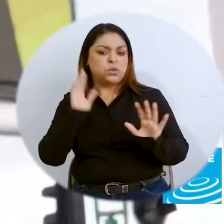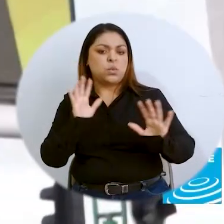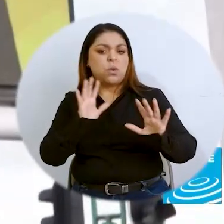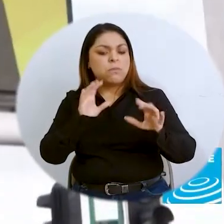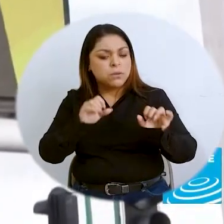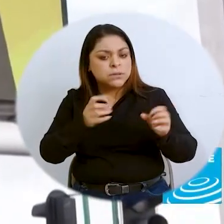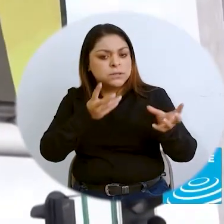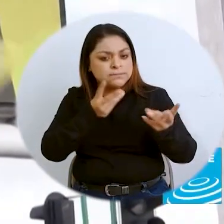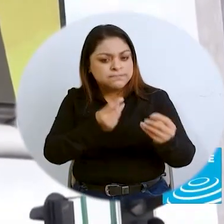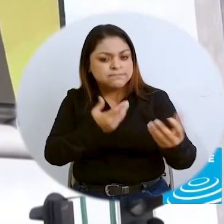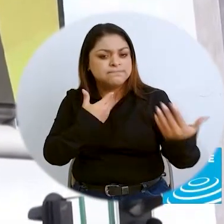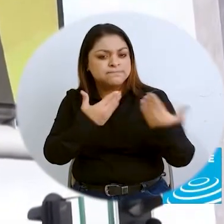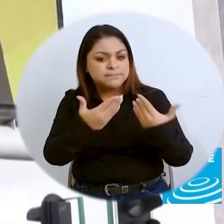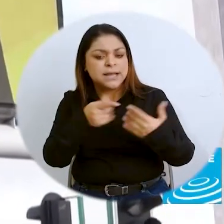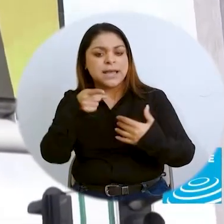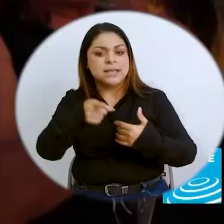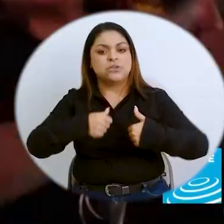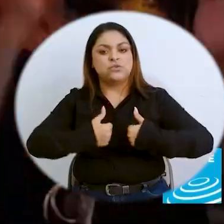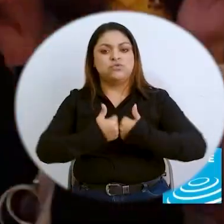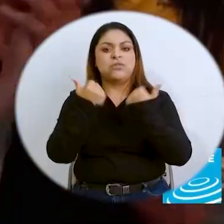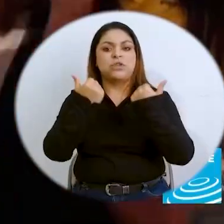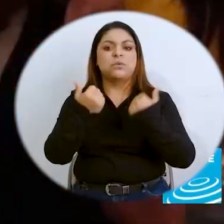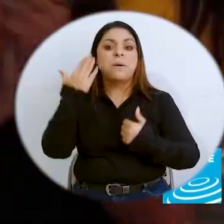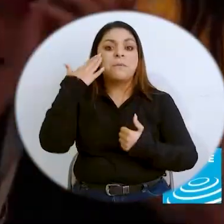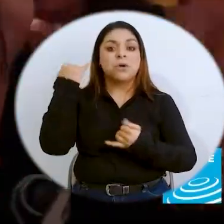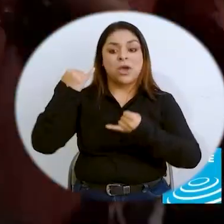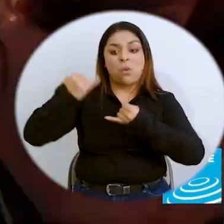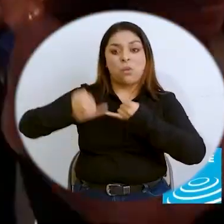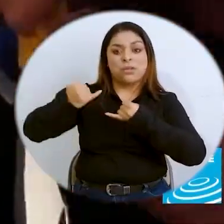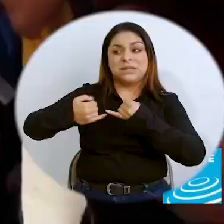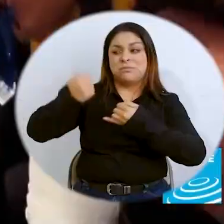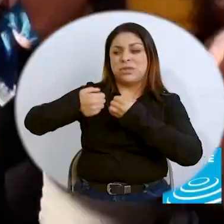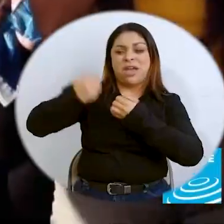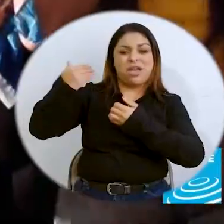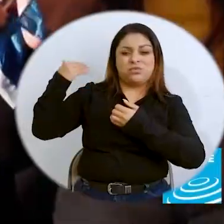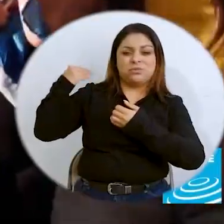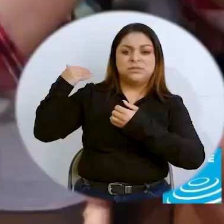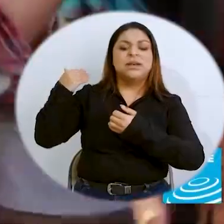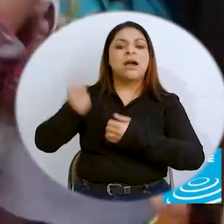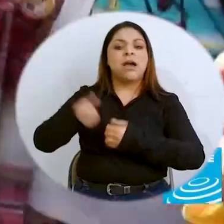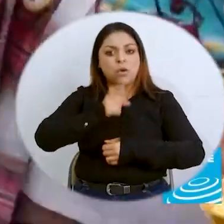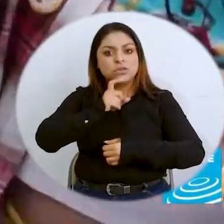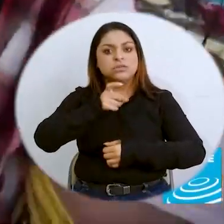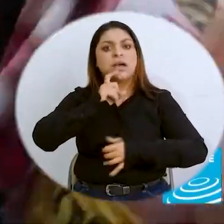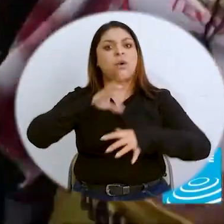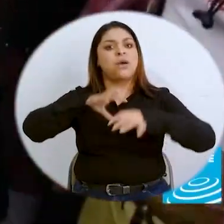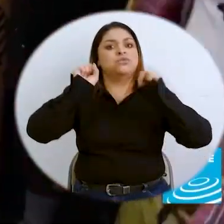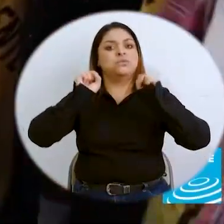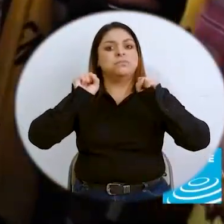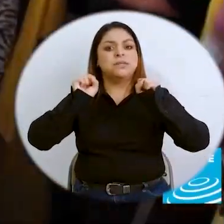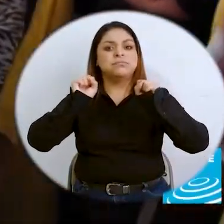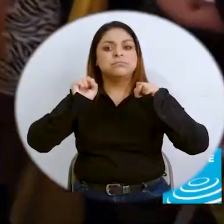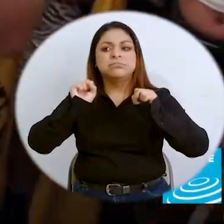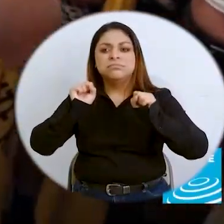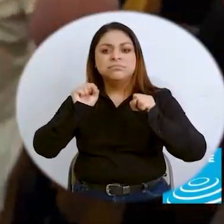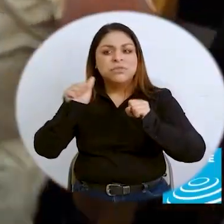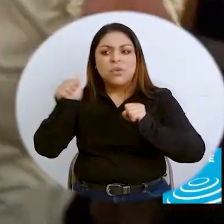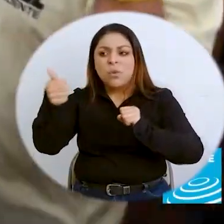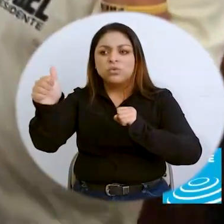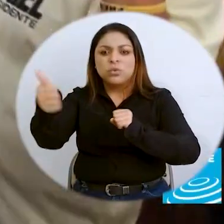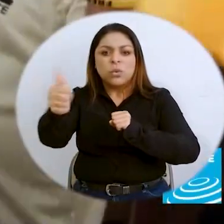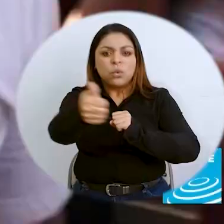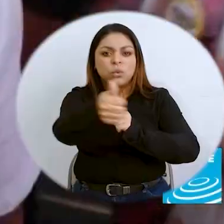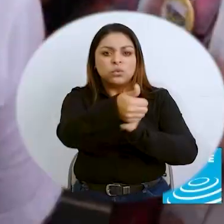política, y ahí es donde tenemos un reto como país, porque en los últimos años también nos ha costado mucho asumir